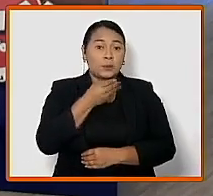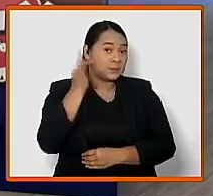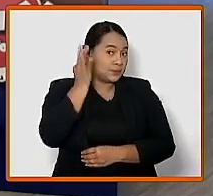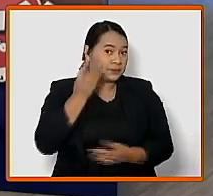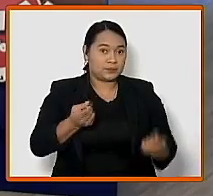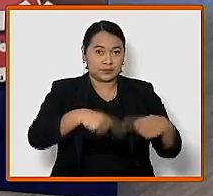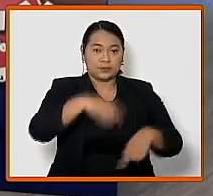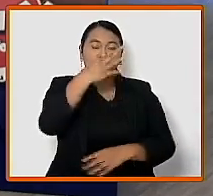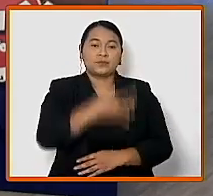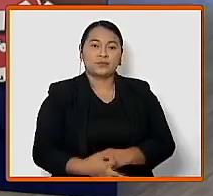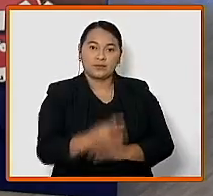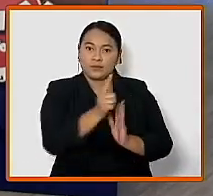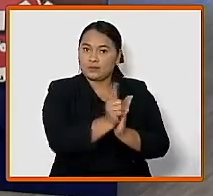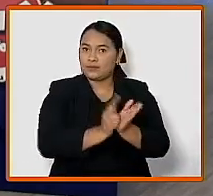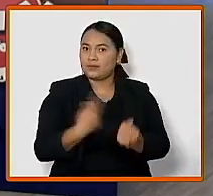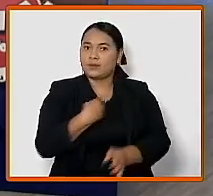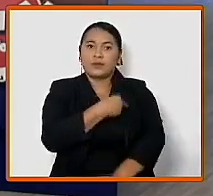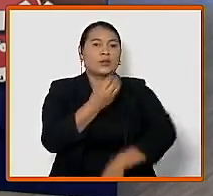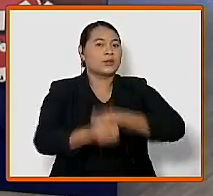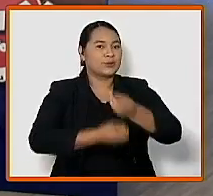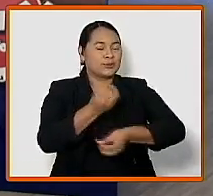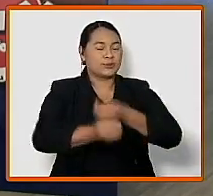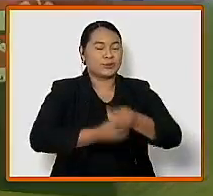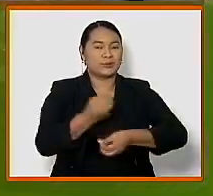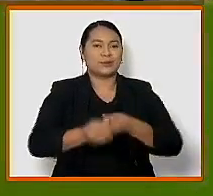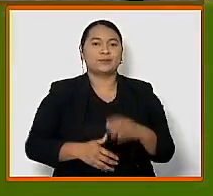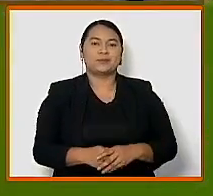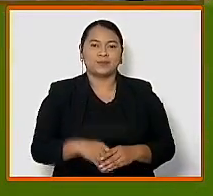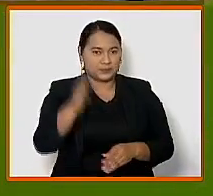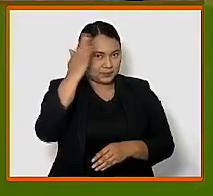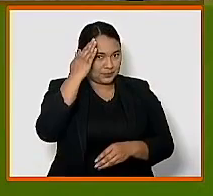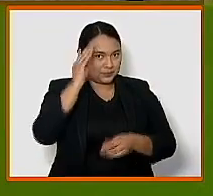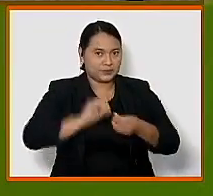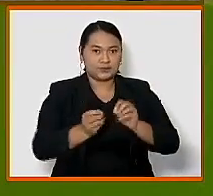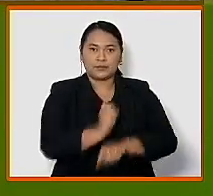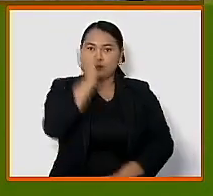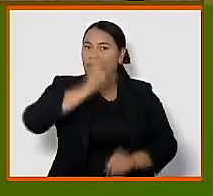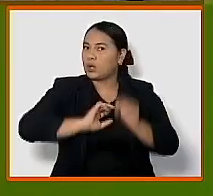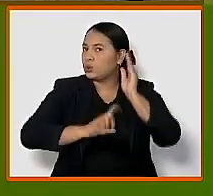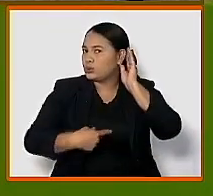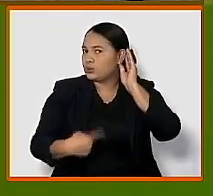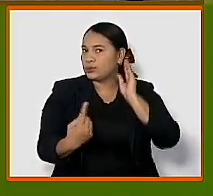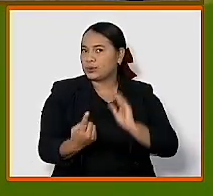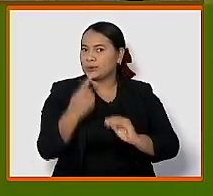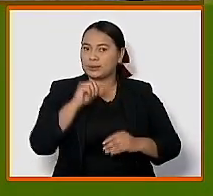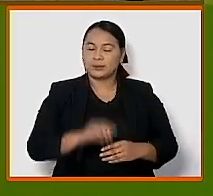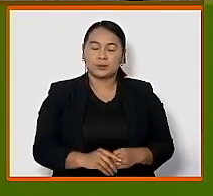para dar fe y legalidad a cada uno de nuestros sorteos. Tu número ganador en más 1 es...